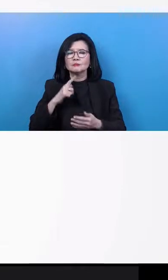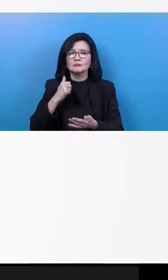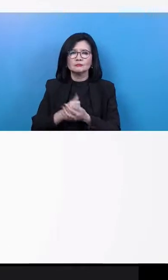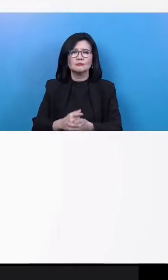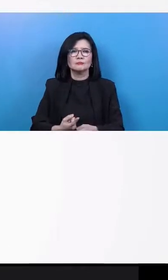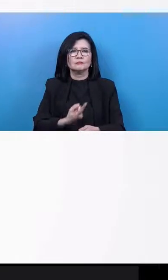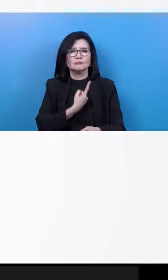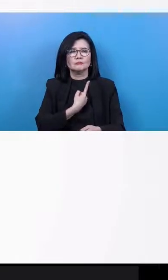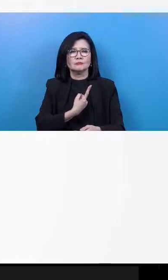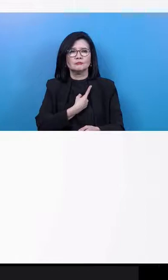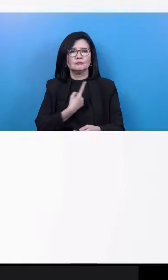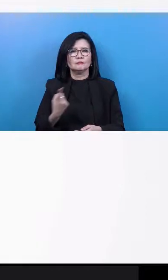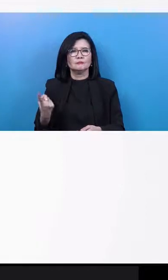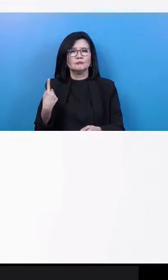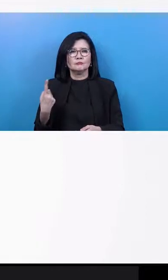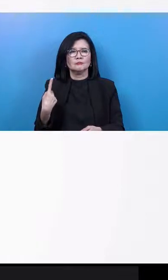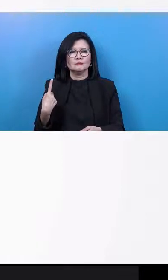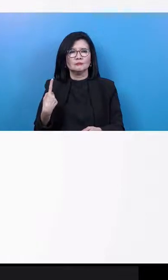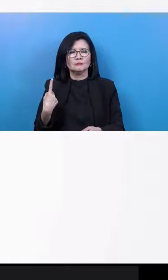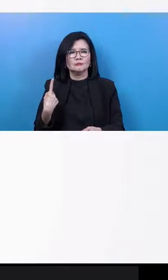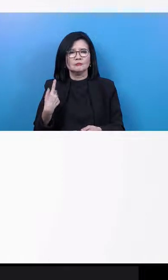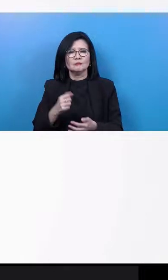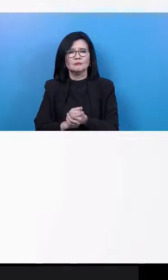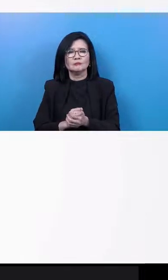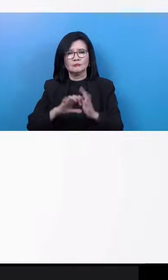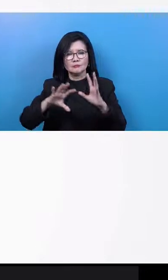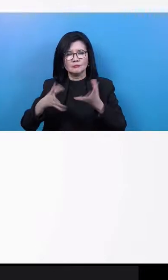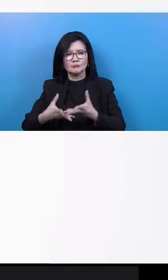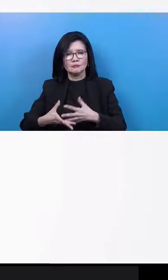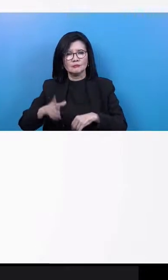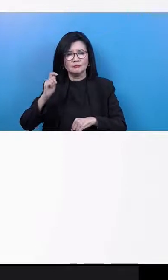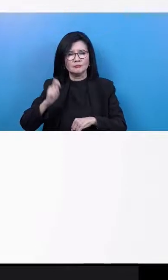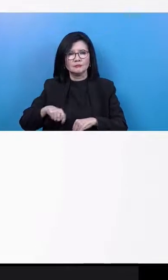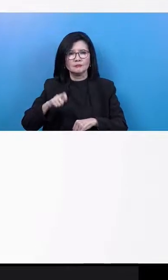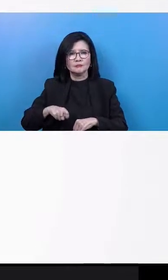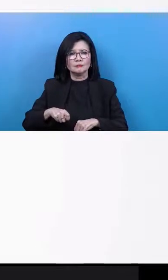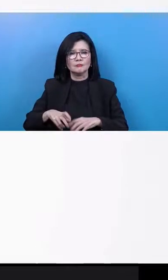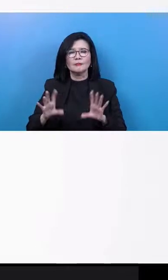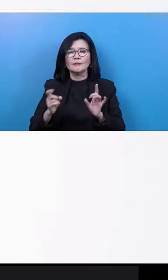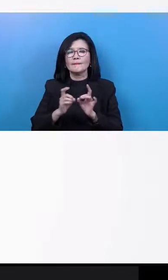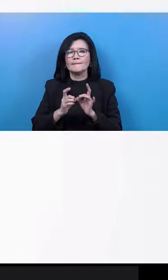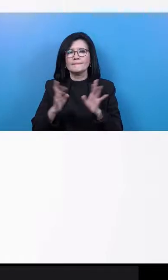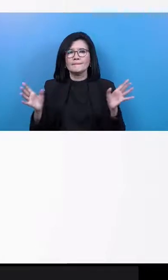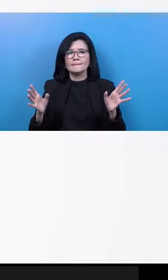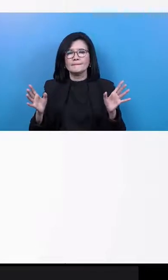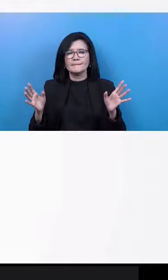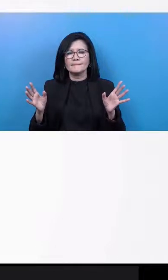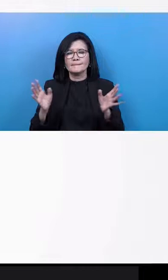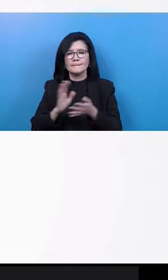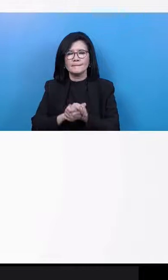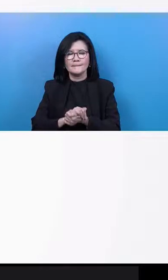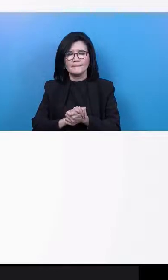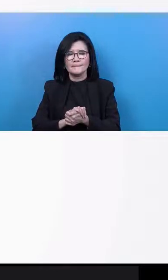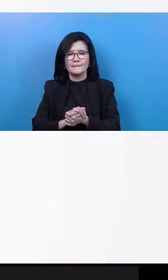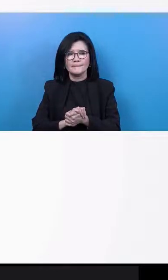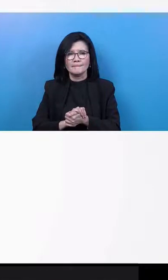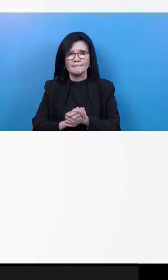agrega una serie de reformas del aparato productivo, institucional, de la inversión